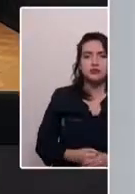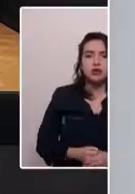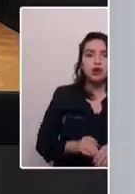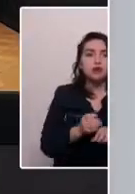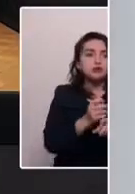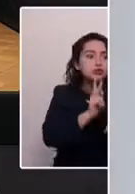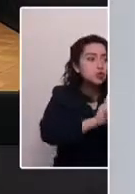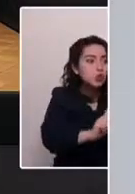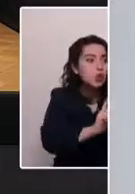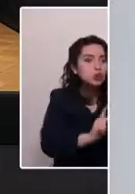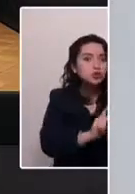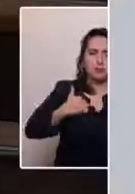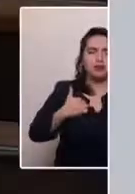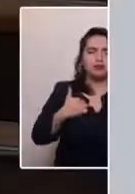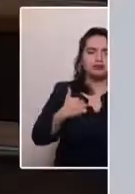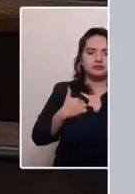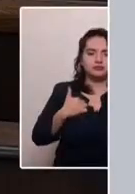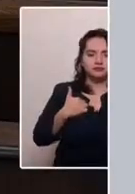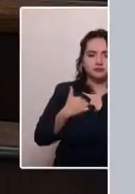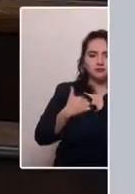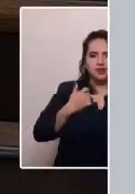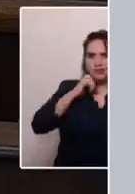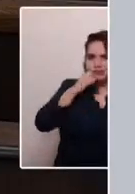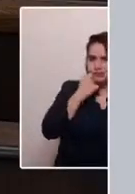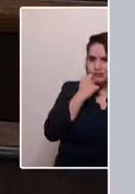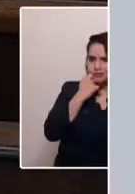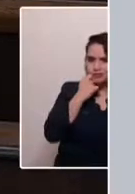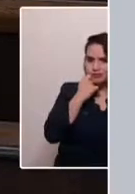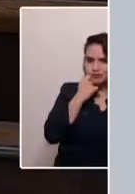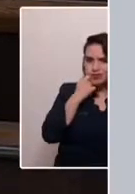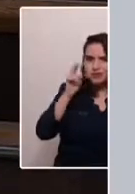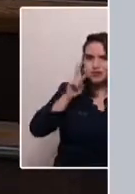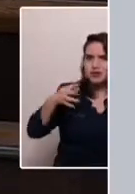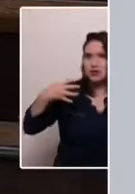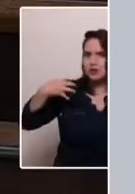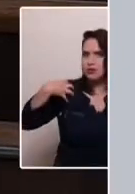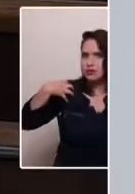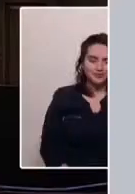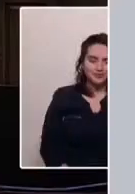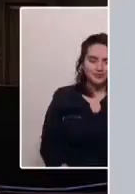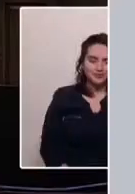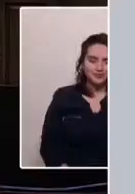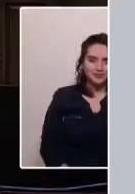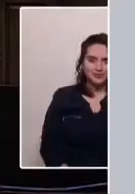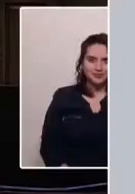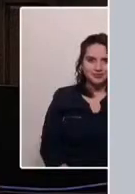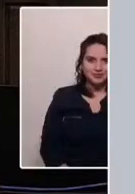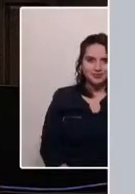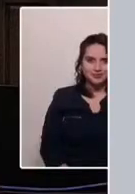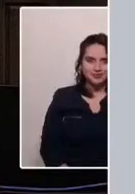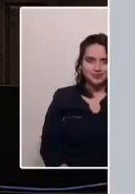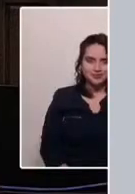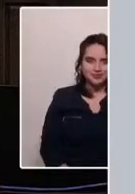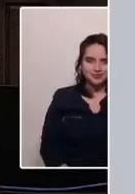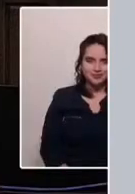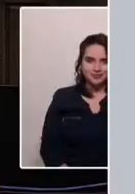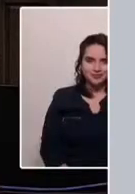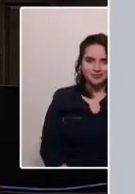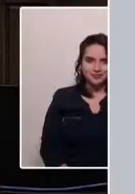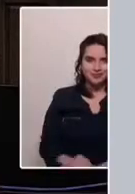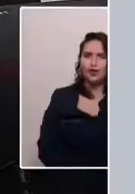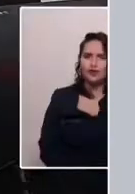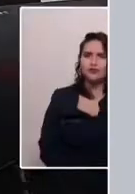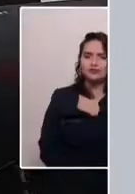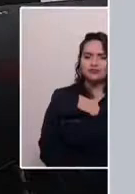constitucional sea nombrado muchísimo los socialistas se señala que ellos tienen la llave para que esta cámara de las regiones tenga más atribuciones